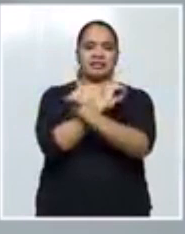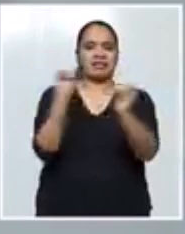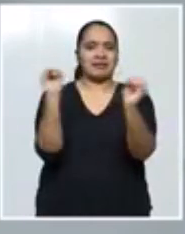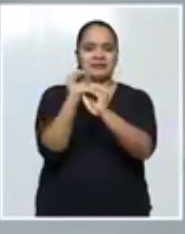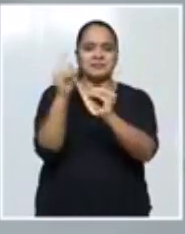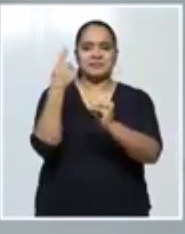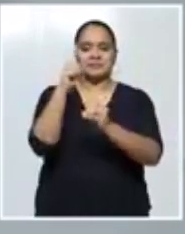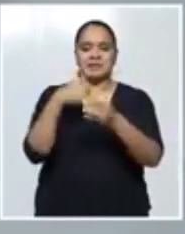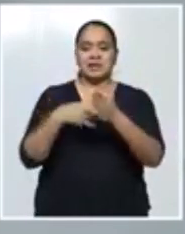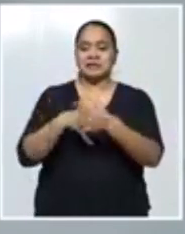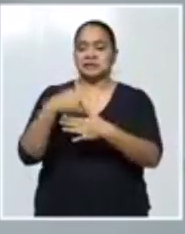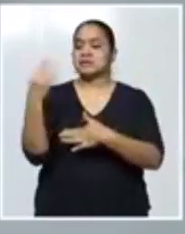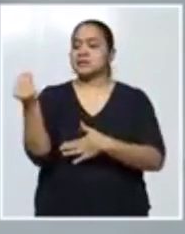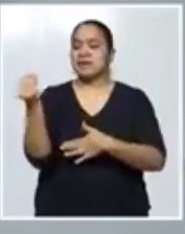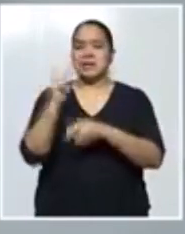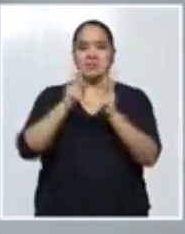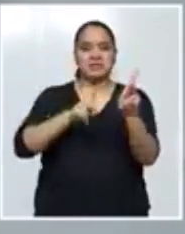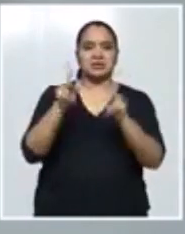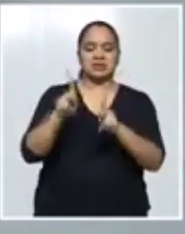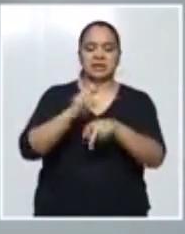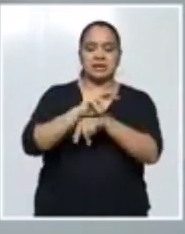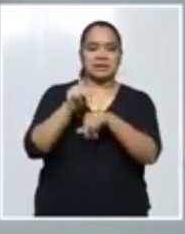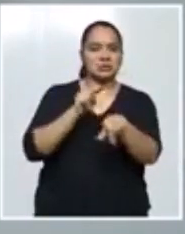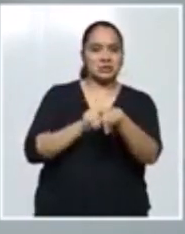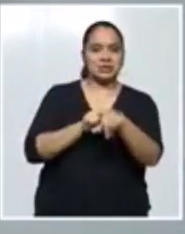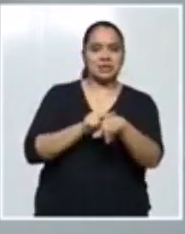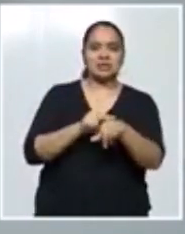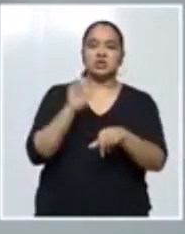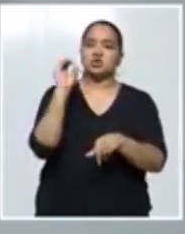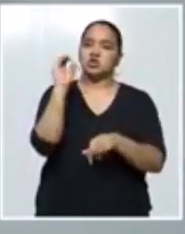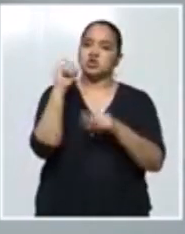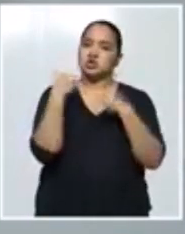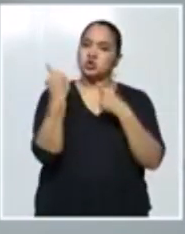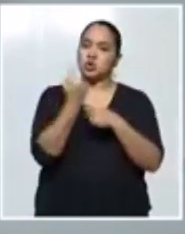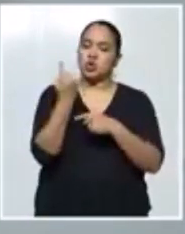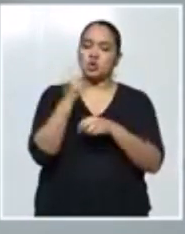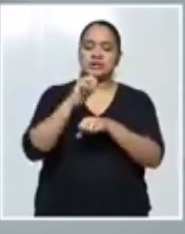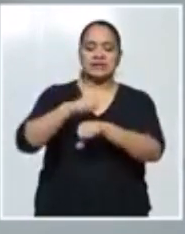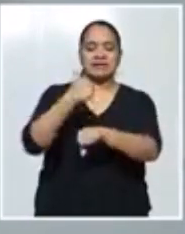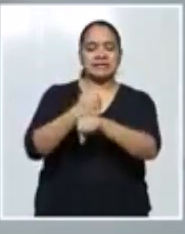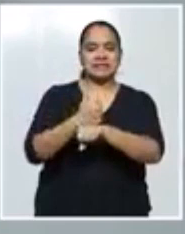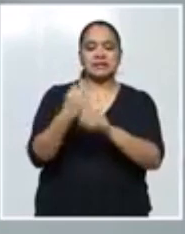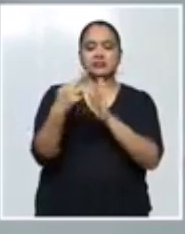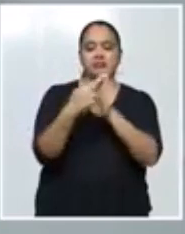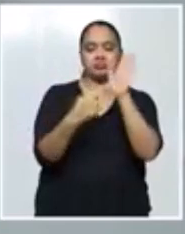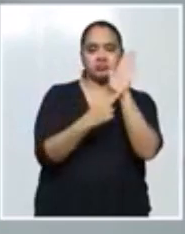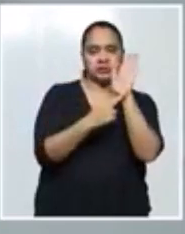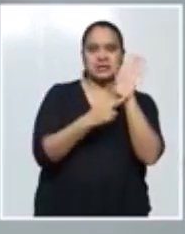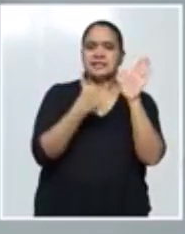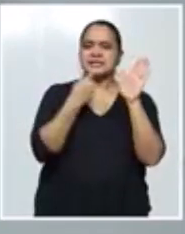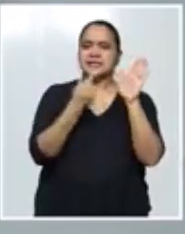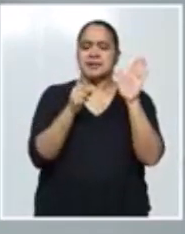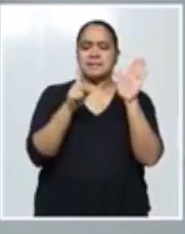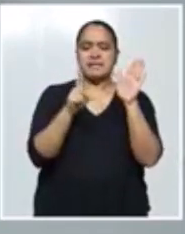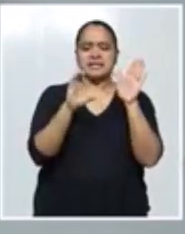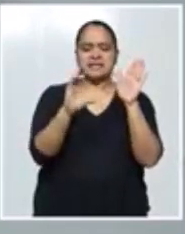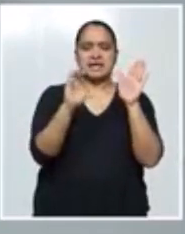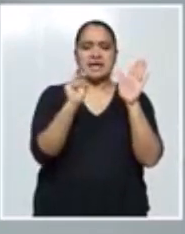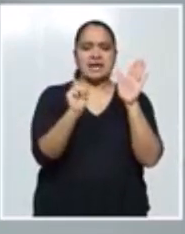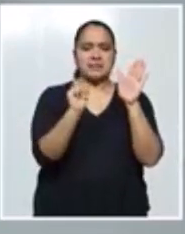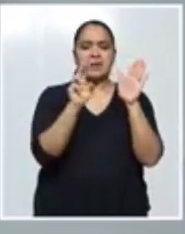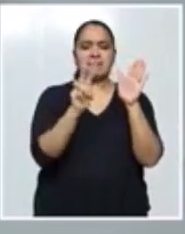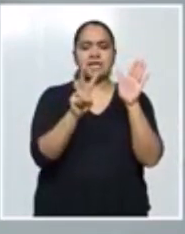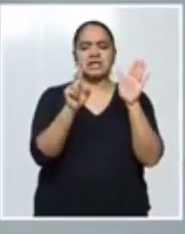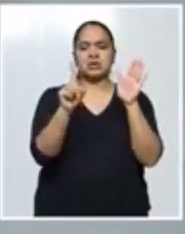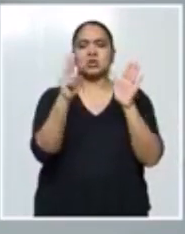salida de personas a nivel nacional salvo las excepciones ya establecidas en el decreto ejecutivo pcm 21